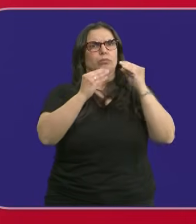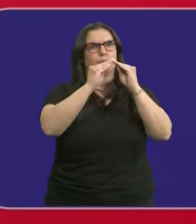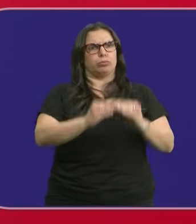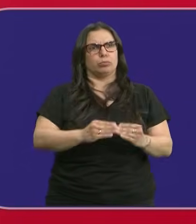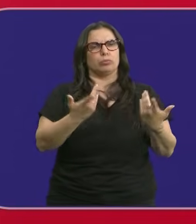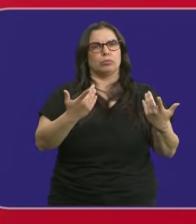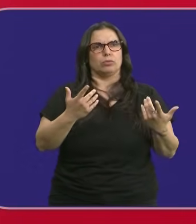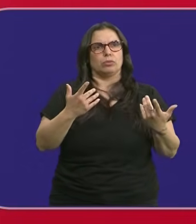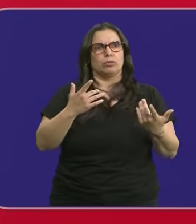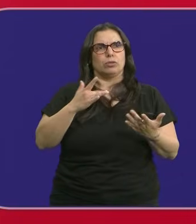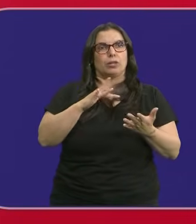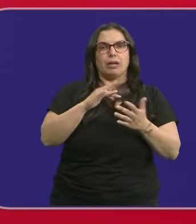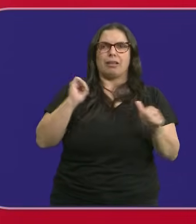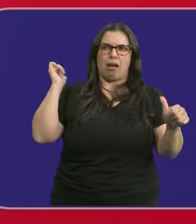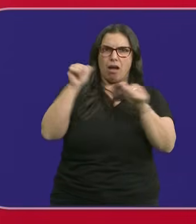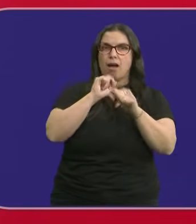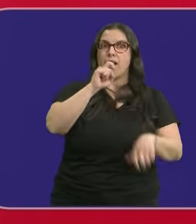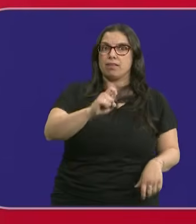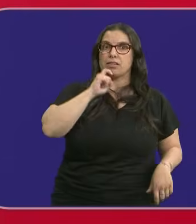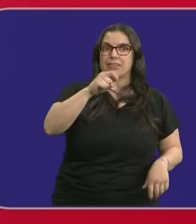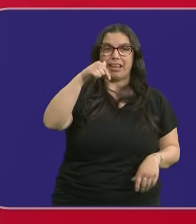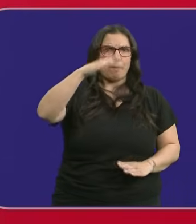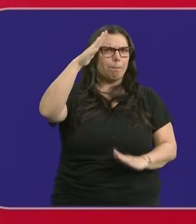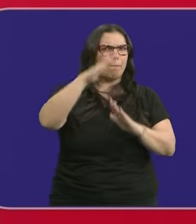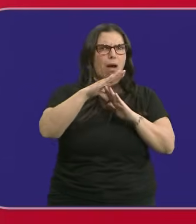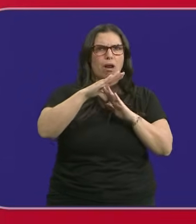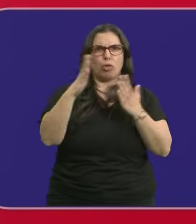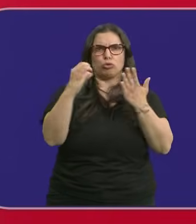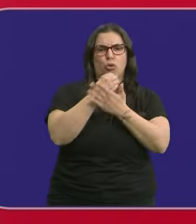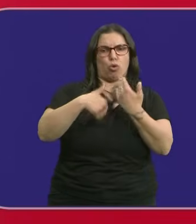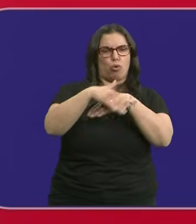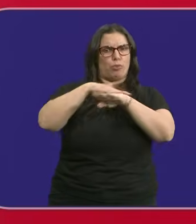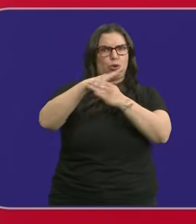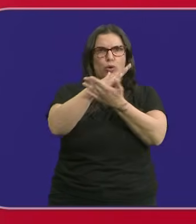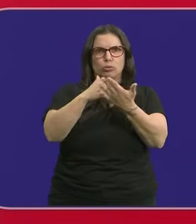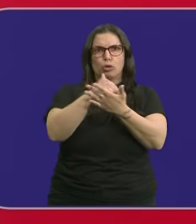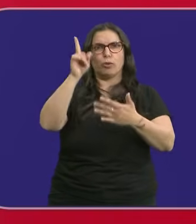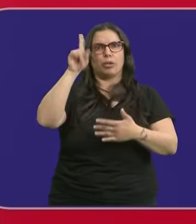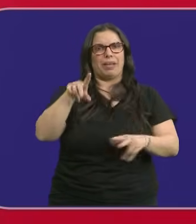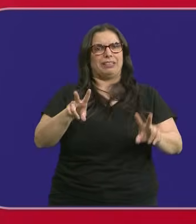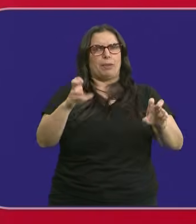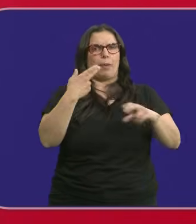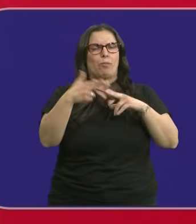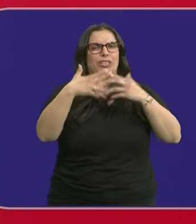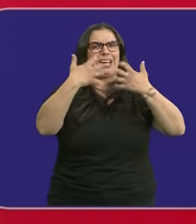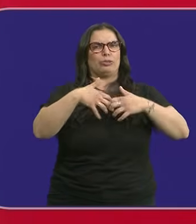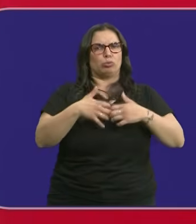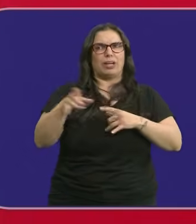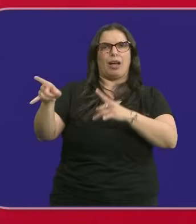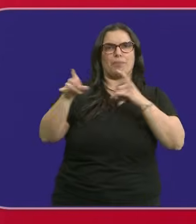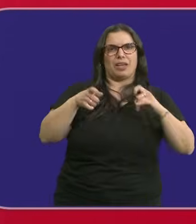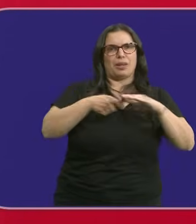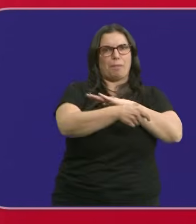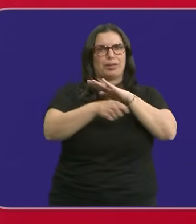agentes económicos y sociales que vienen alertando, además de una situación de parálisis del gobierno autonómico también en esta materia, de política industrial y captación